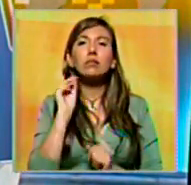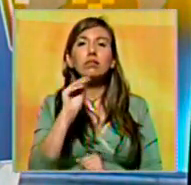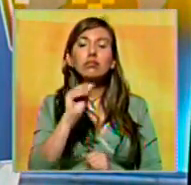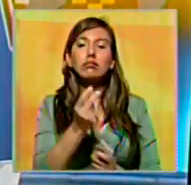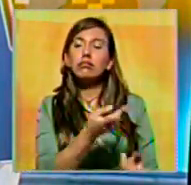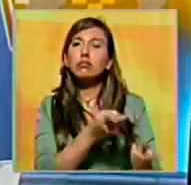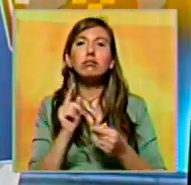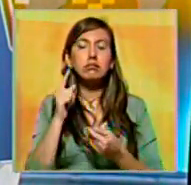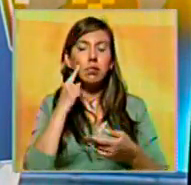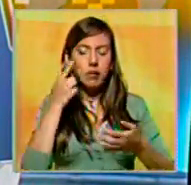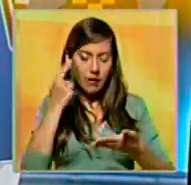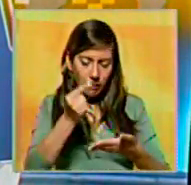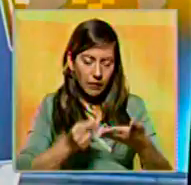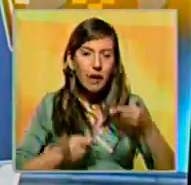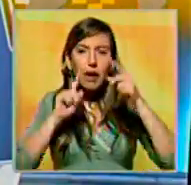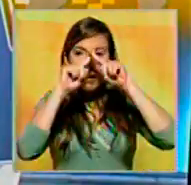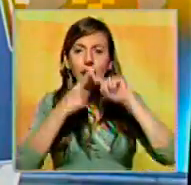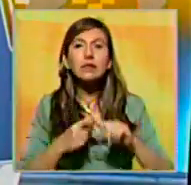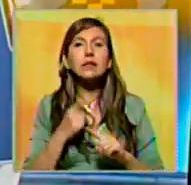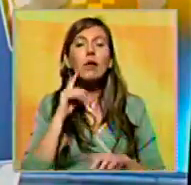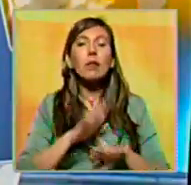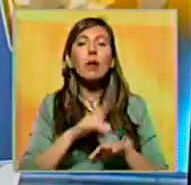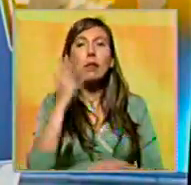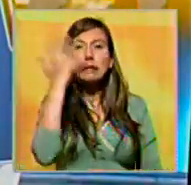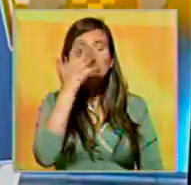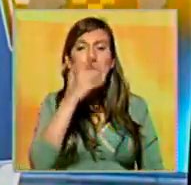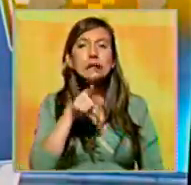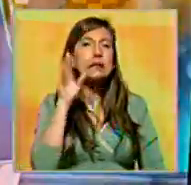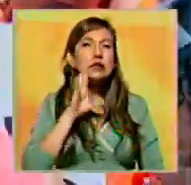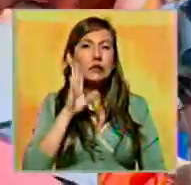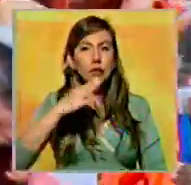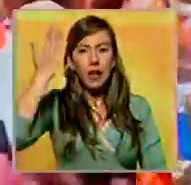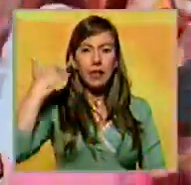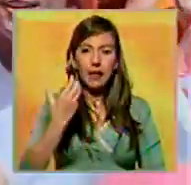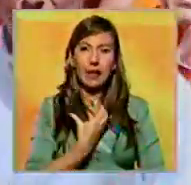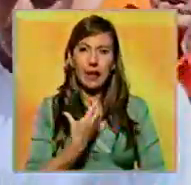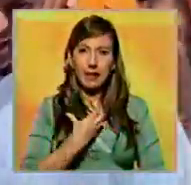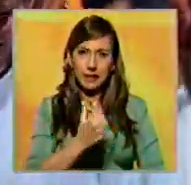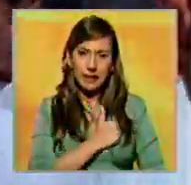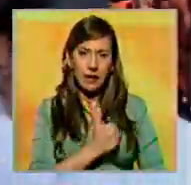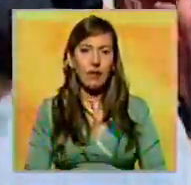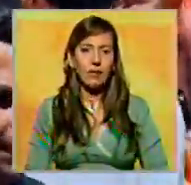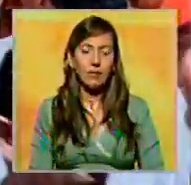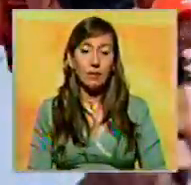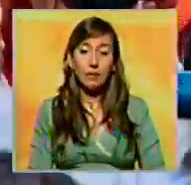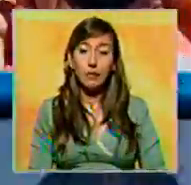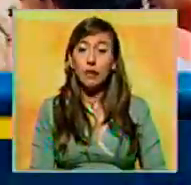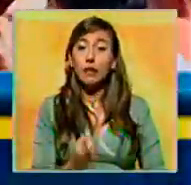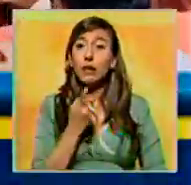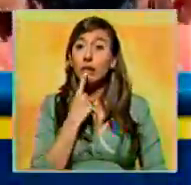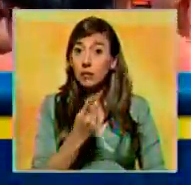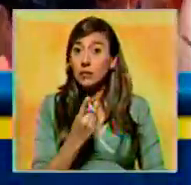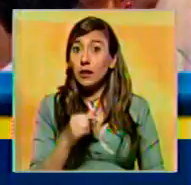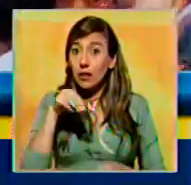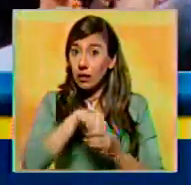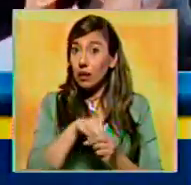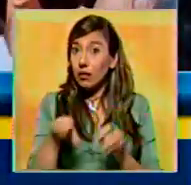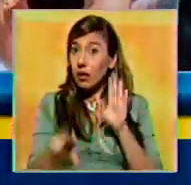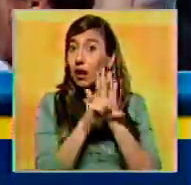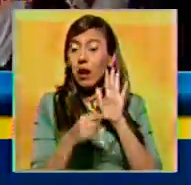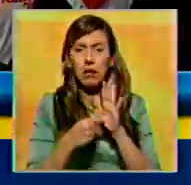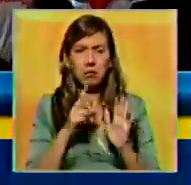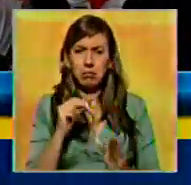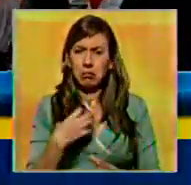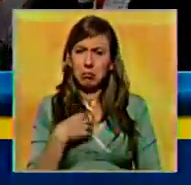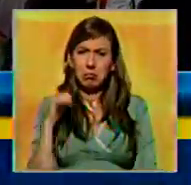por supuestas irregularidades en su gestión en la alcaldía de chacao López aseguró que en el marco de la ley no tiene miedo de ser privado de libertad ya que